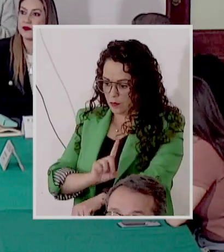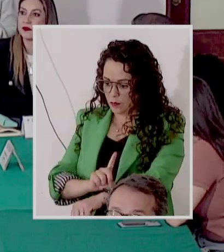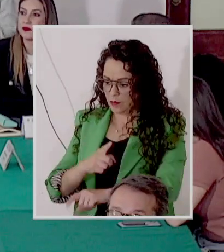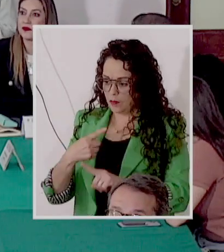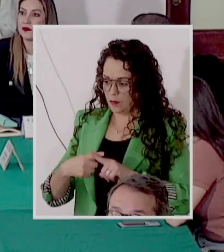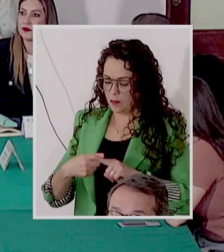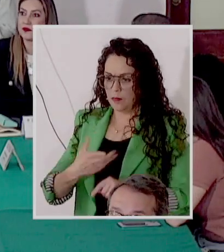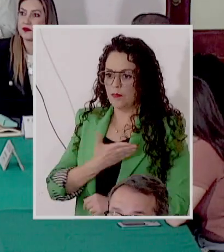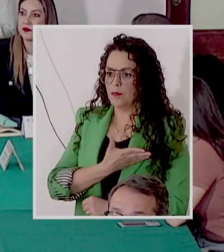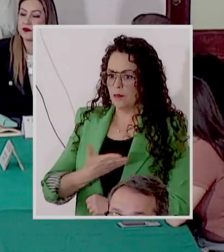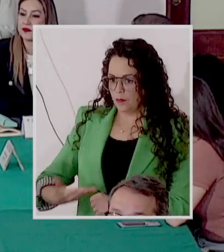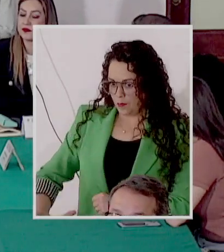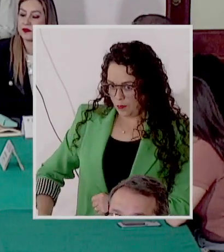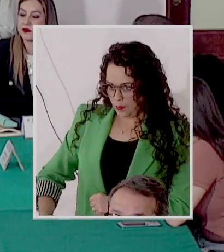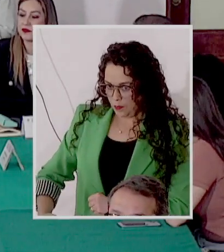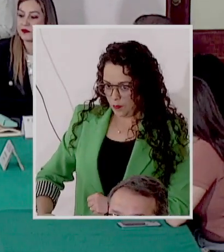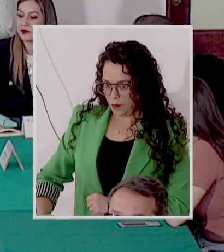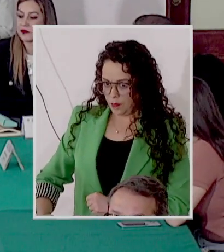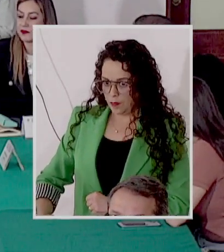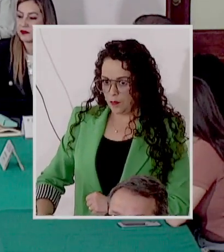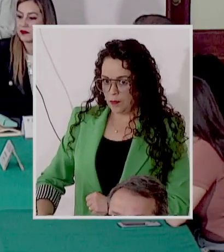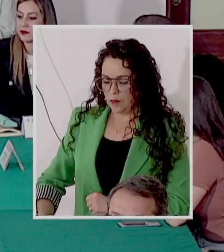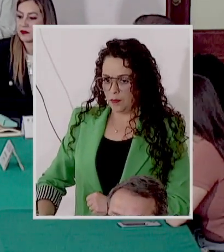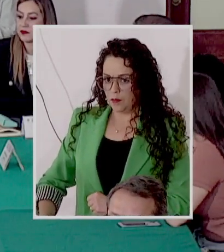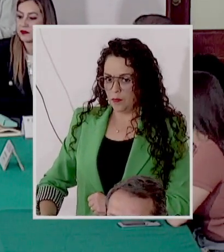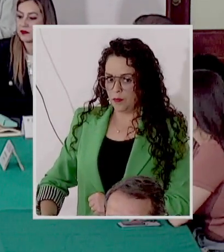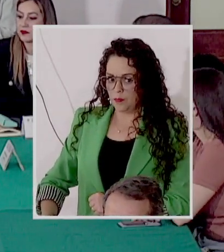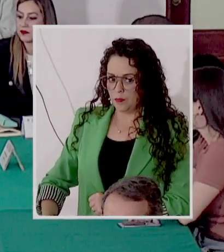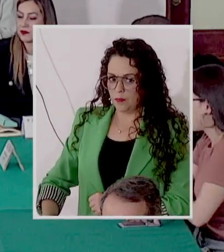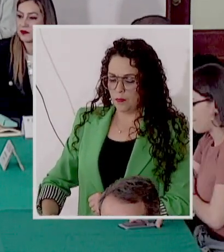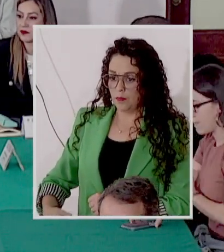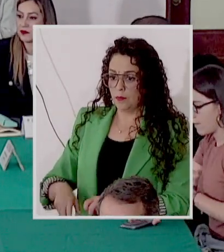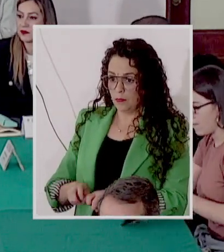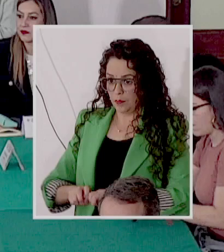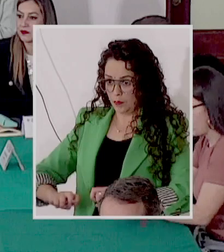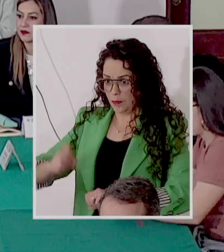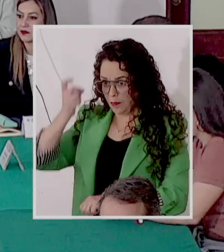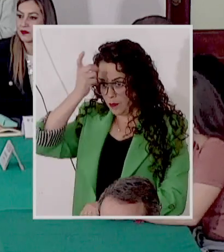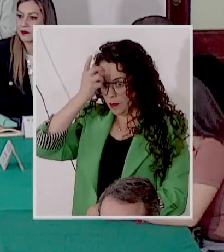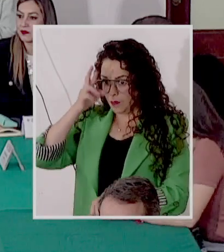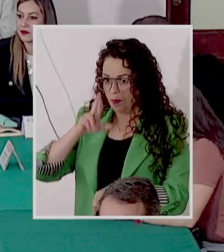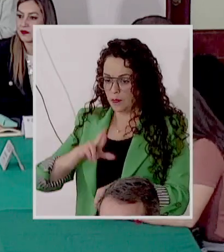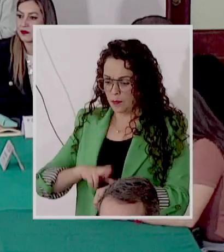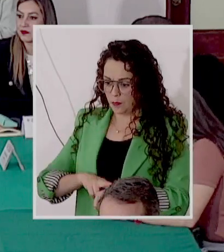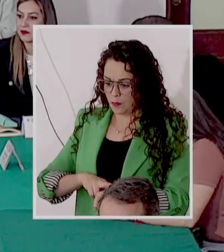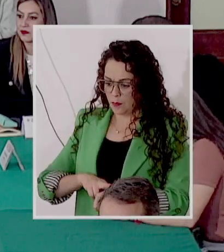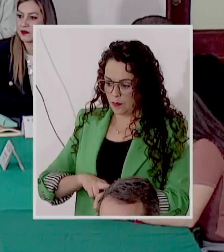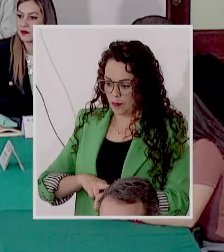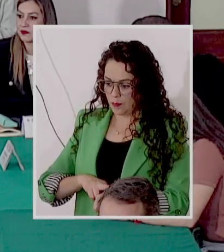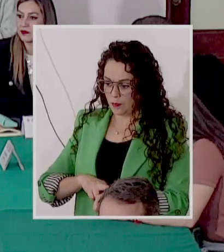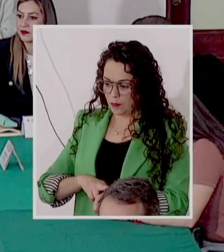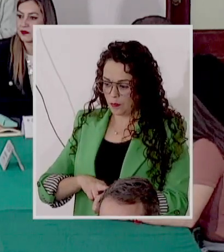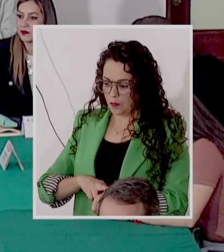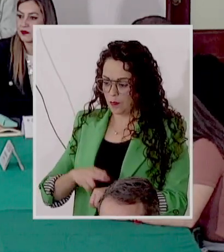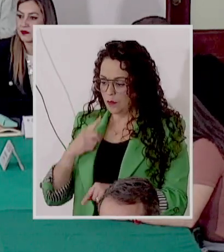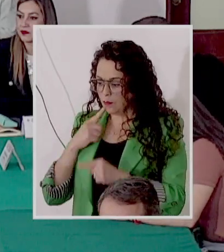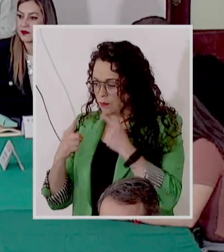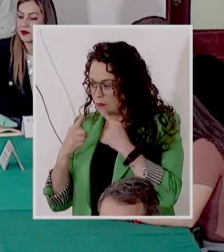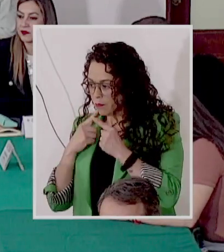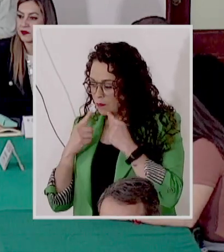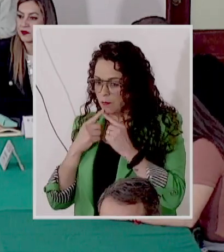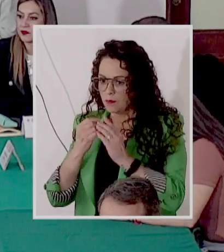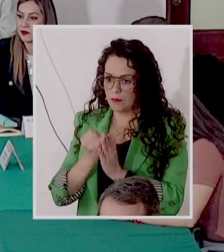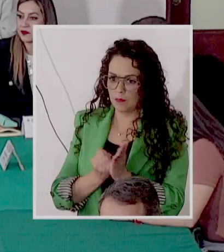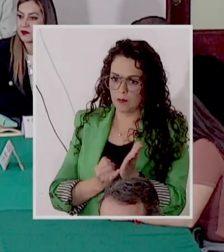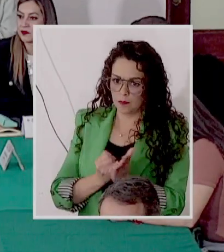el presidente. Como órgano colegiado, la mesa directiva adoptará sus decisiones por consenso y en caso